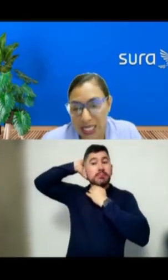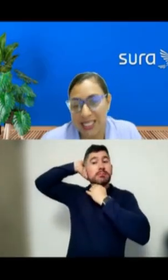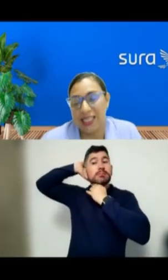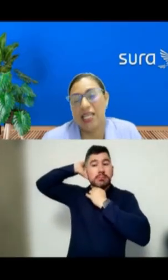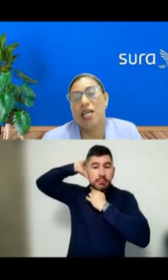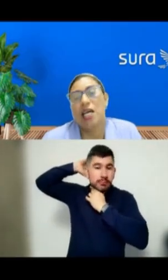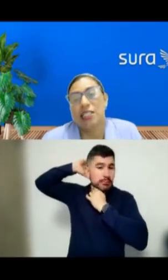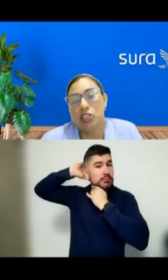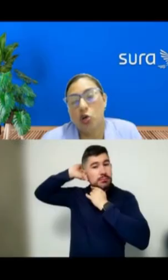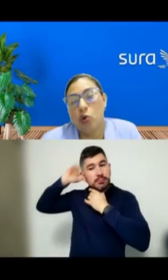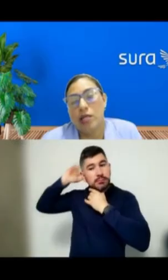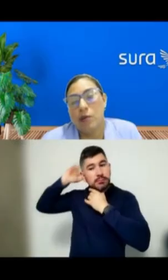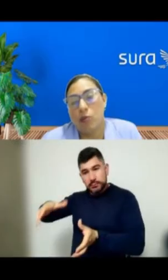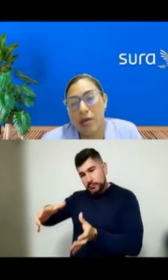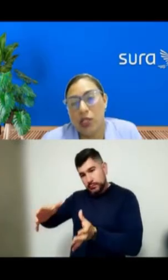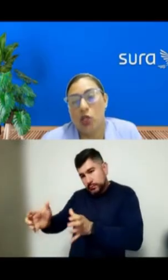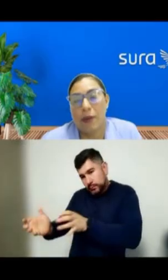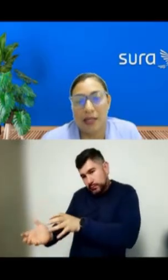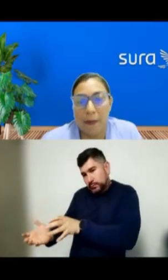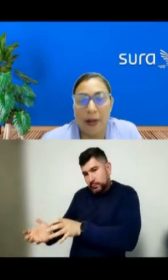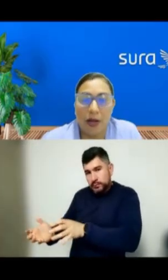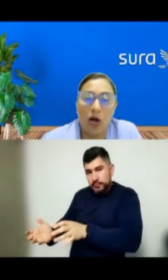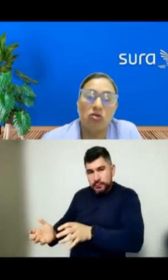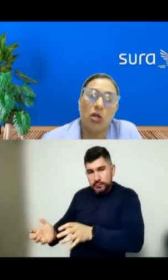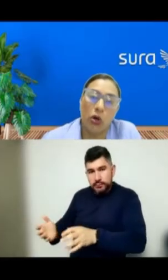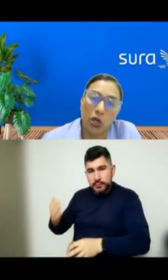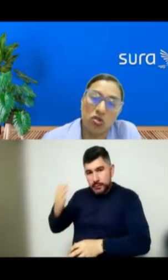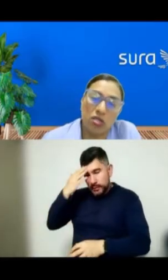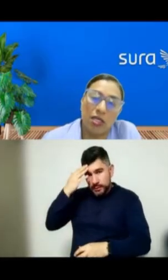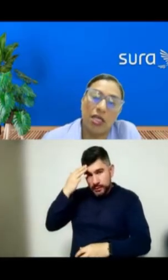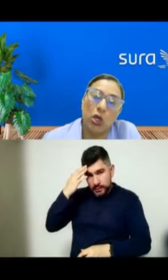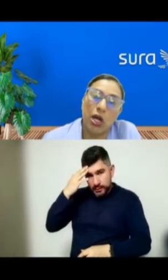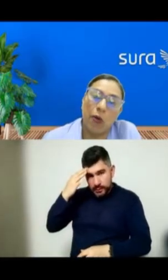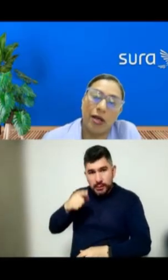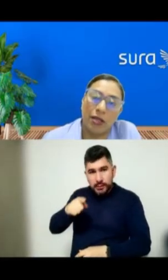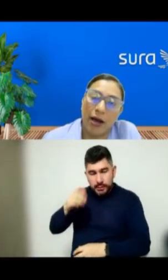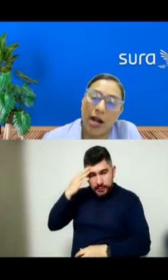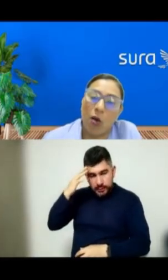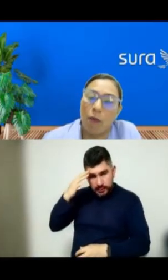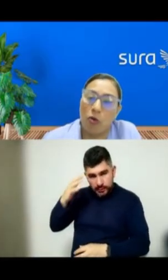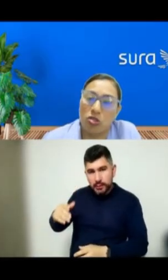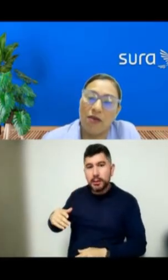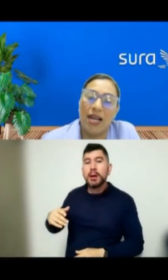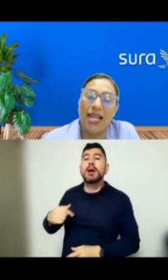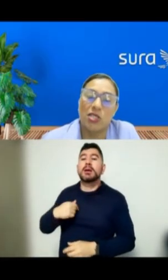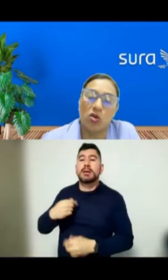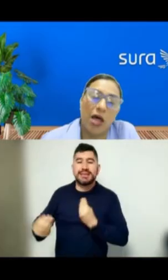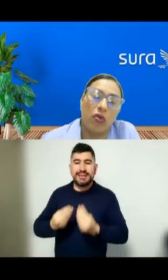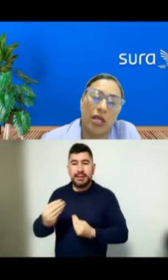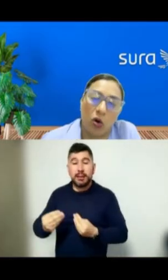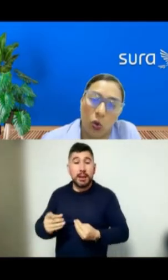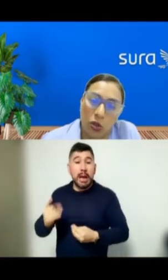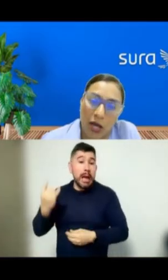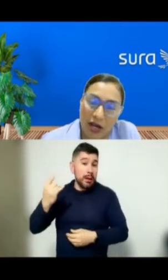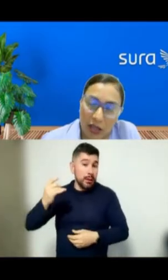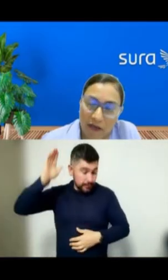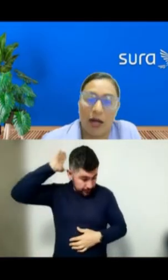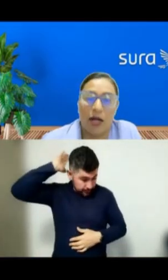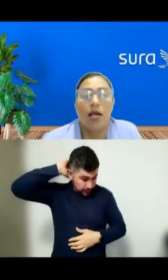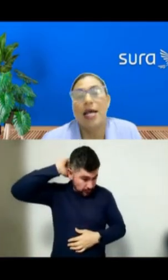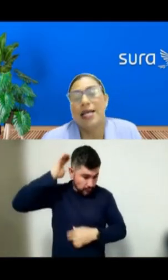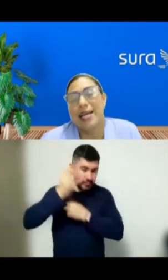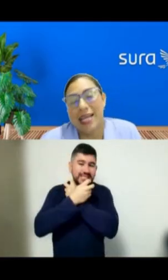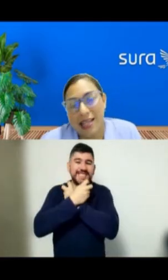está inconsciente, que yo encuentro al momento de prestar primeros auxilios inconsciente, yo la voy a trabajar como posible lesionado de